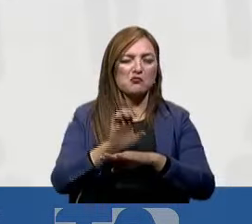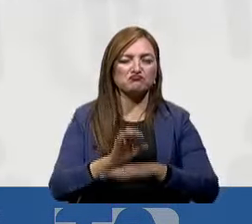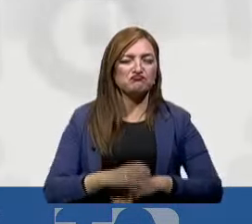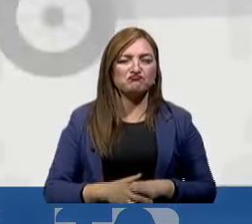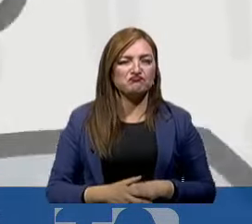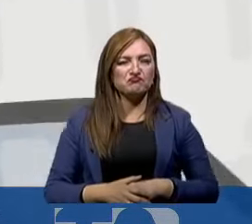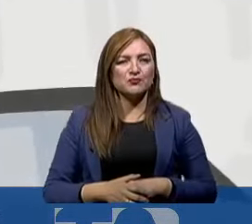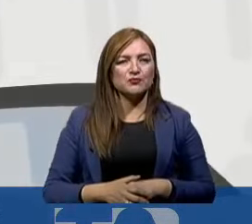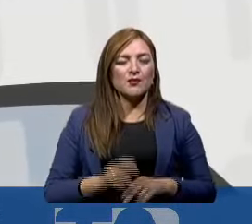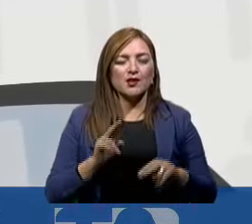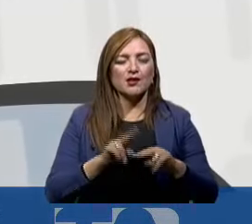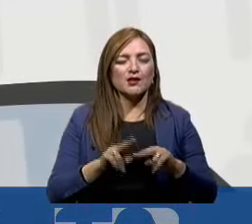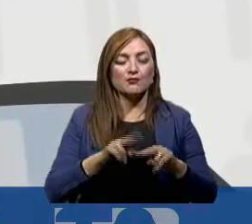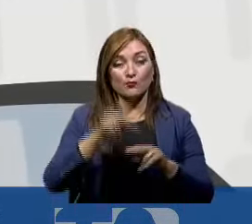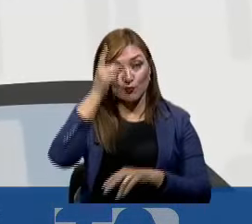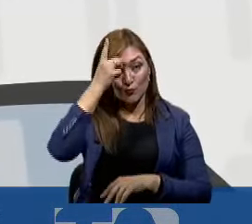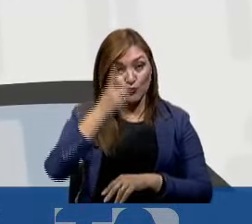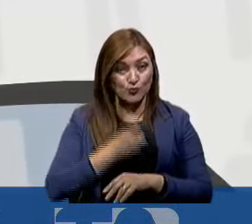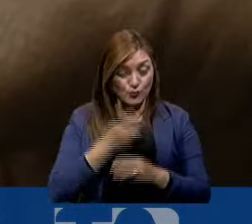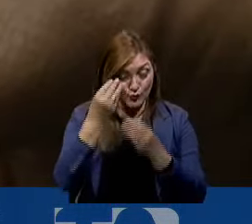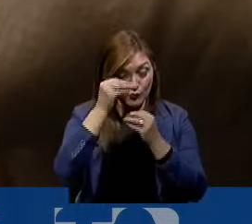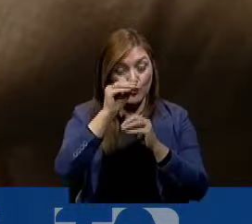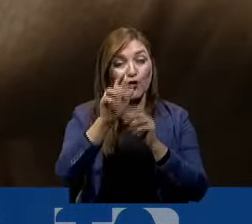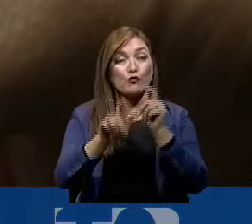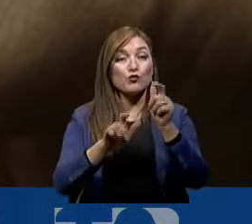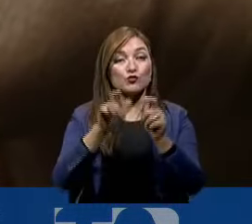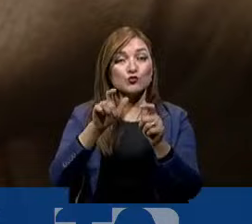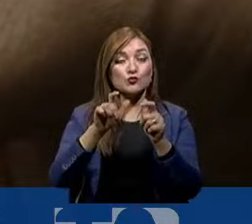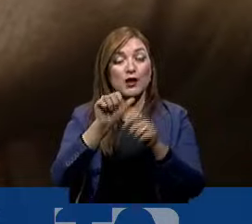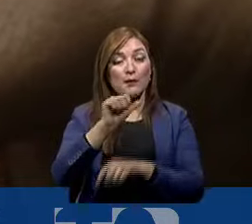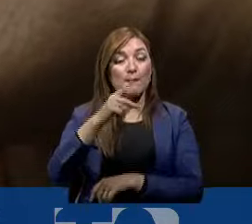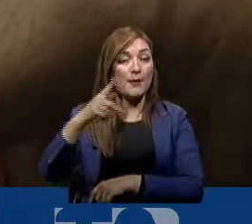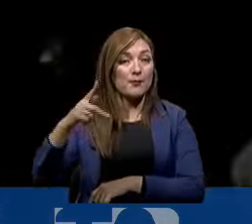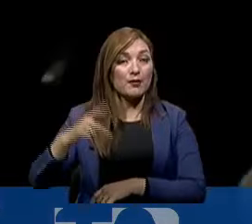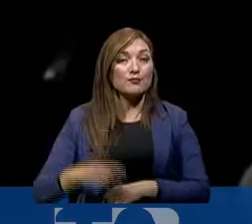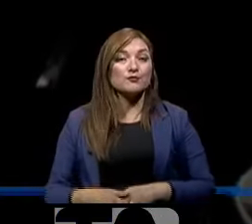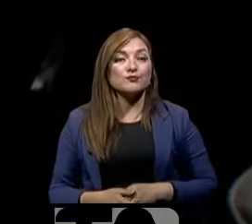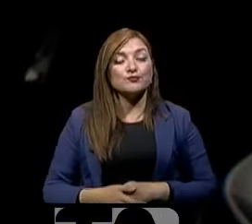Según la plataforma, esta decisión ya fue comunicada a los usuarios de la aplicación.